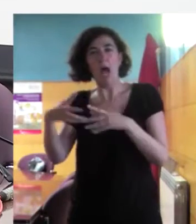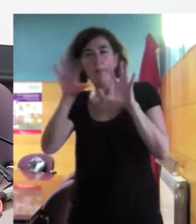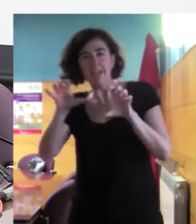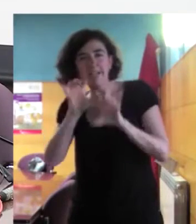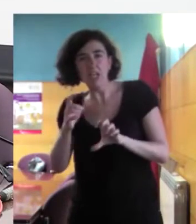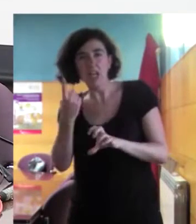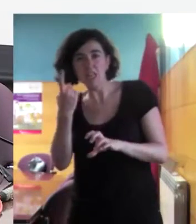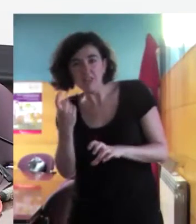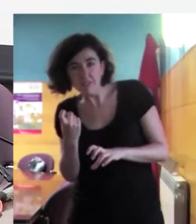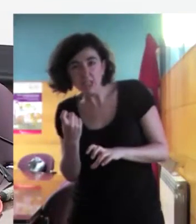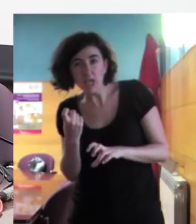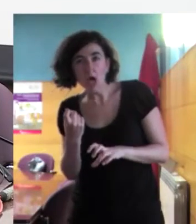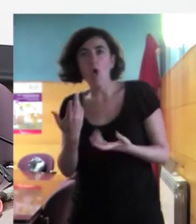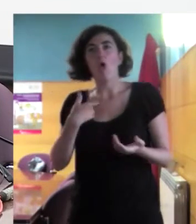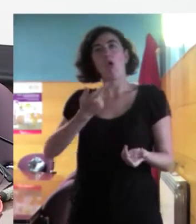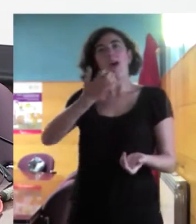¡Gracias!